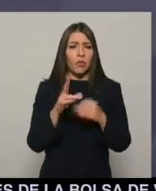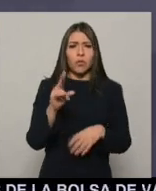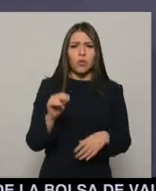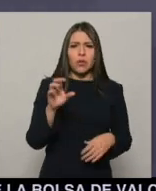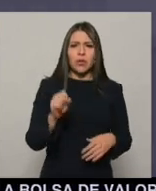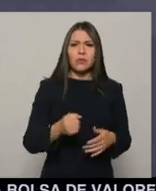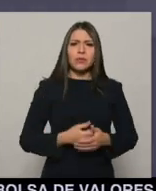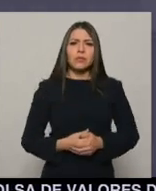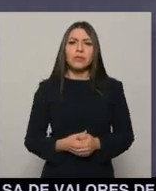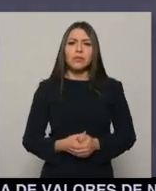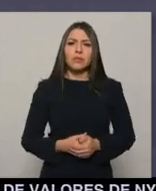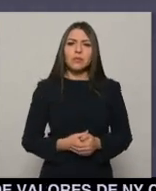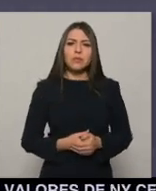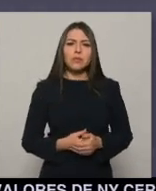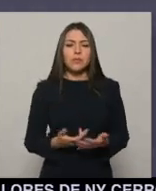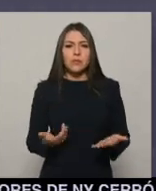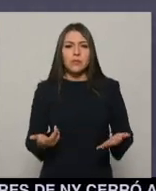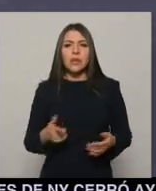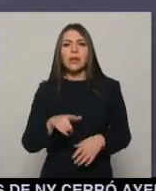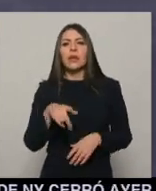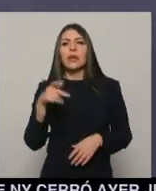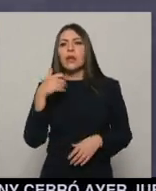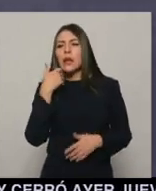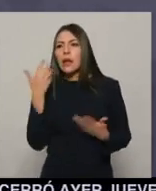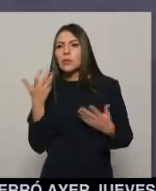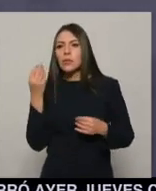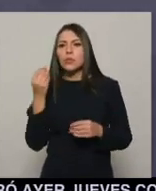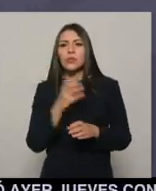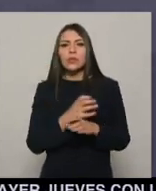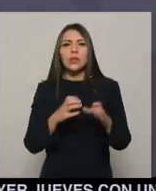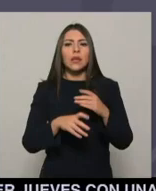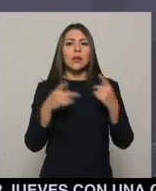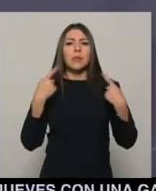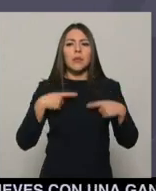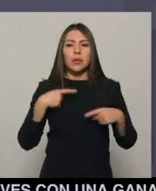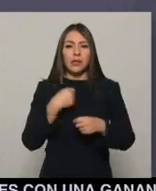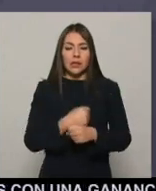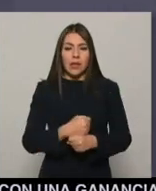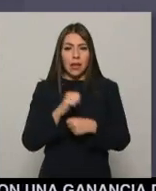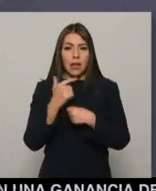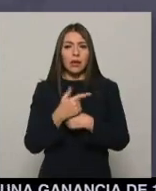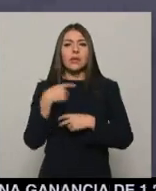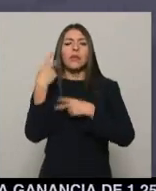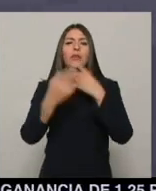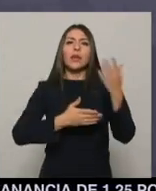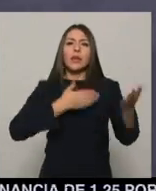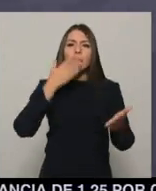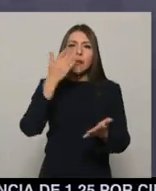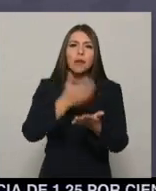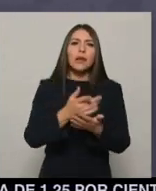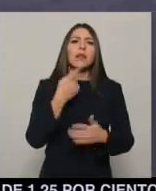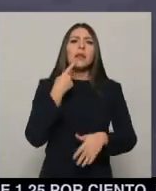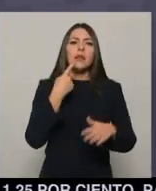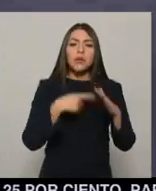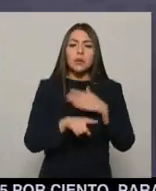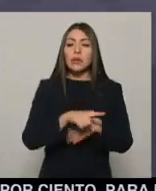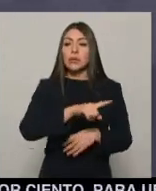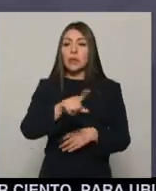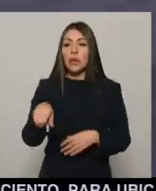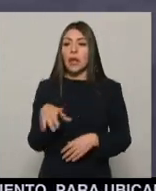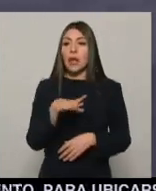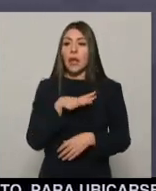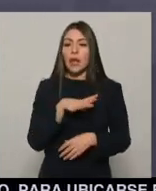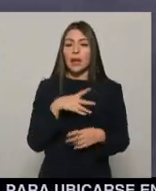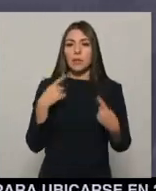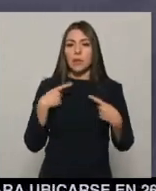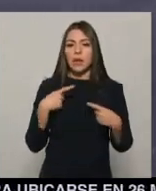decía, bueno, es que se ha intentado de todo, las víctimas han ido a denunciar y en vez de encontrarse